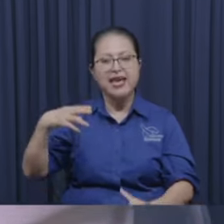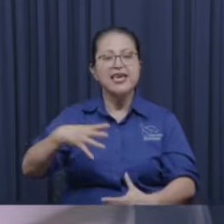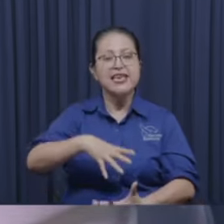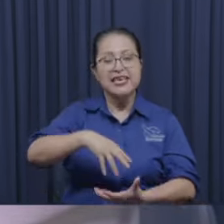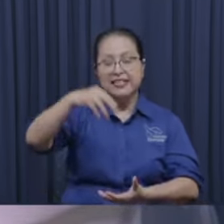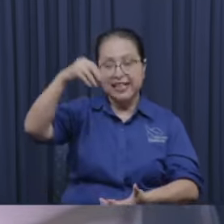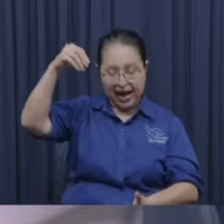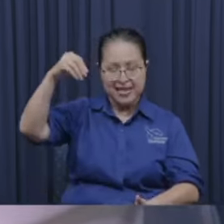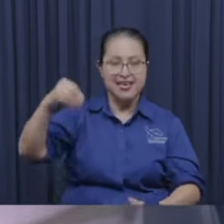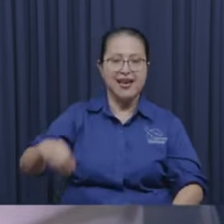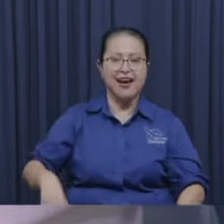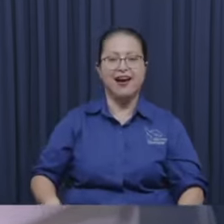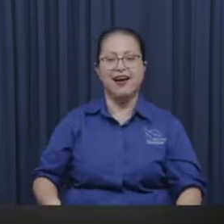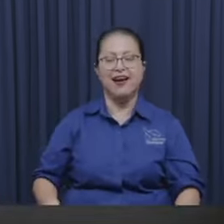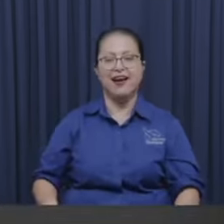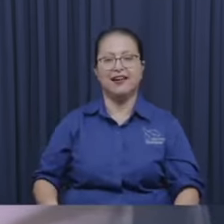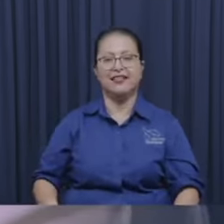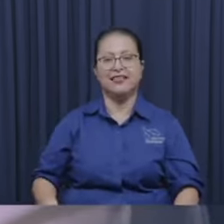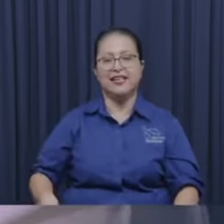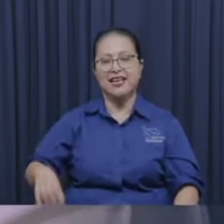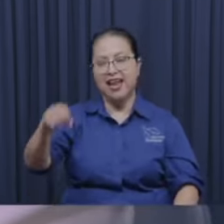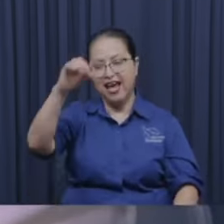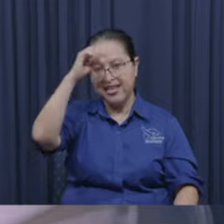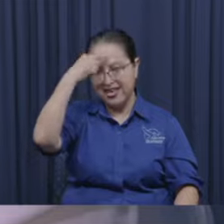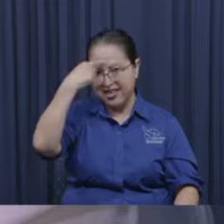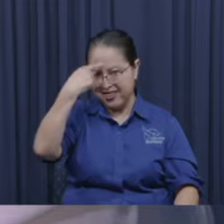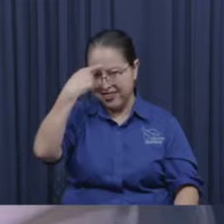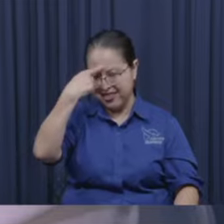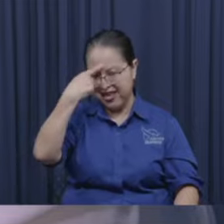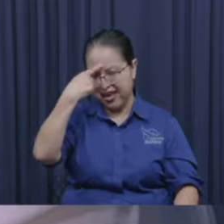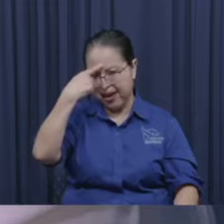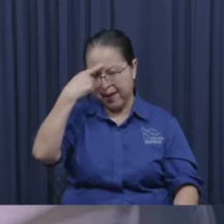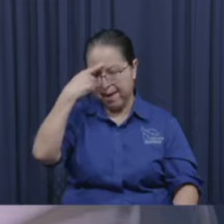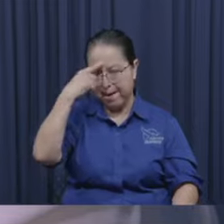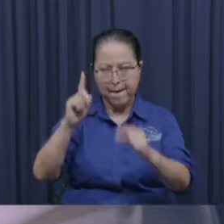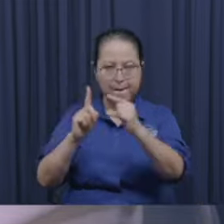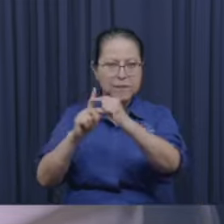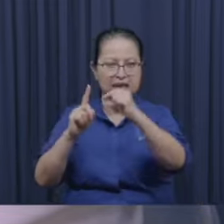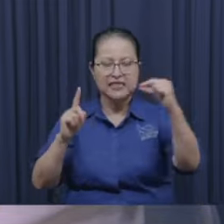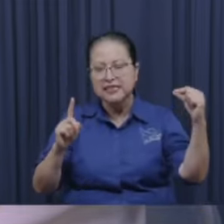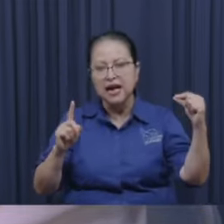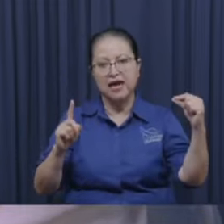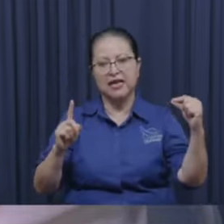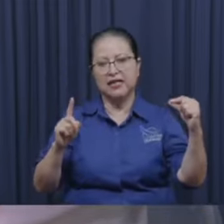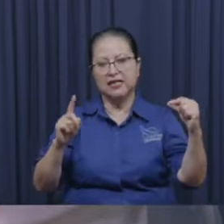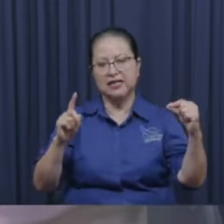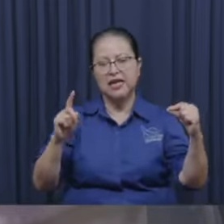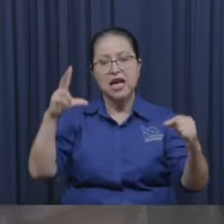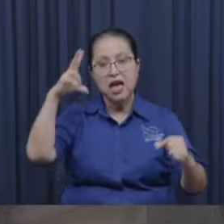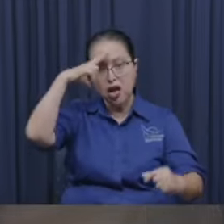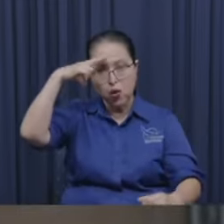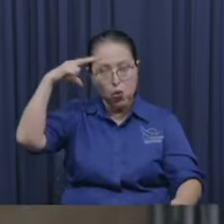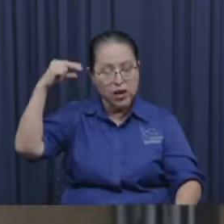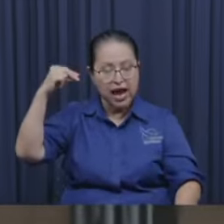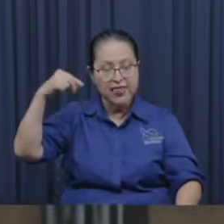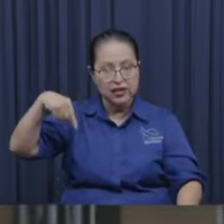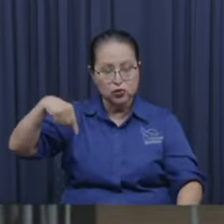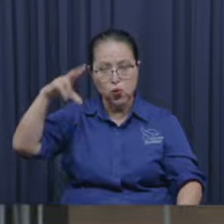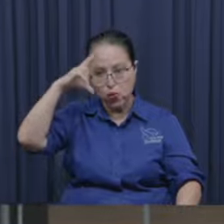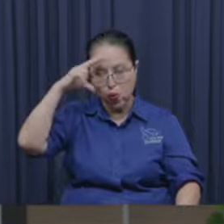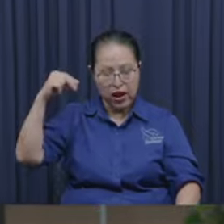Italia Israel la India Pakistán s norea ahí dejémoslo me